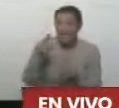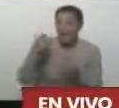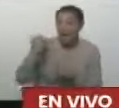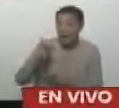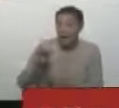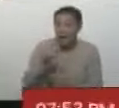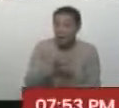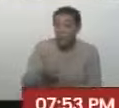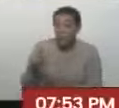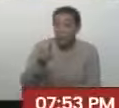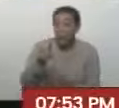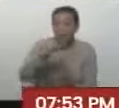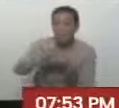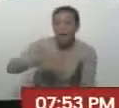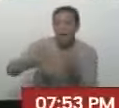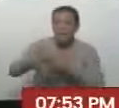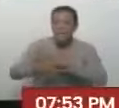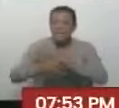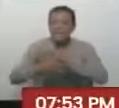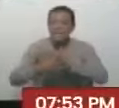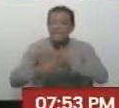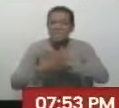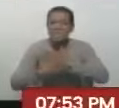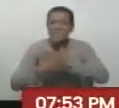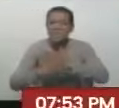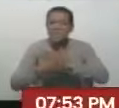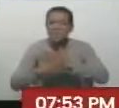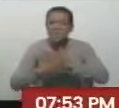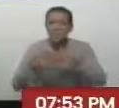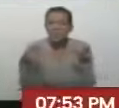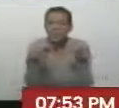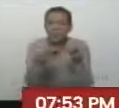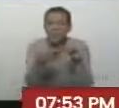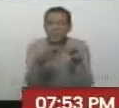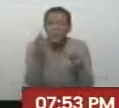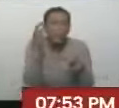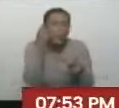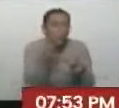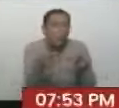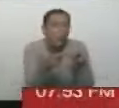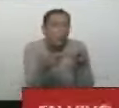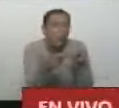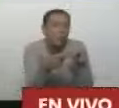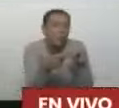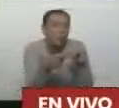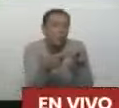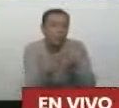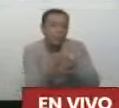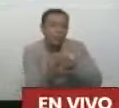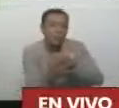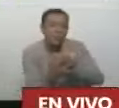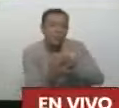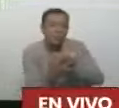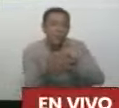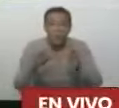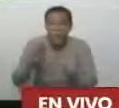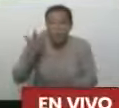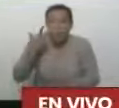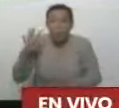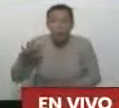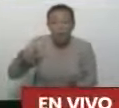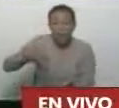un parking sensorizado, funciona con una tarjeta. Ella abre el parking y si por alguna razón